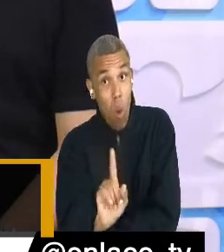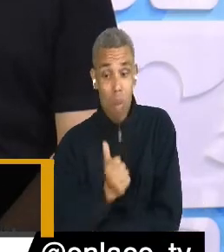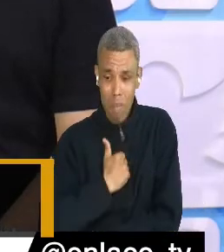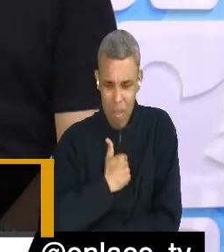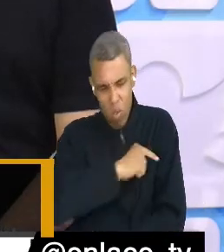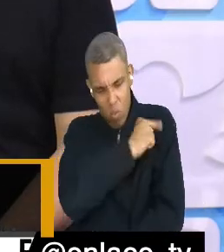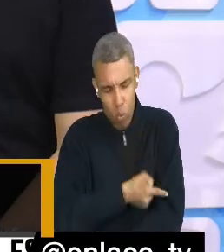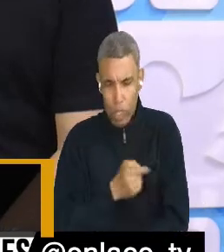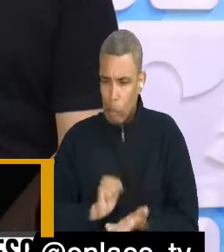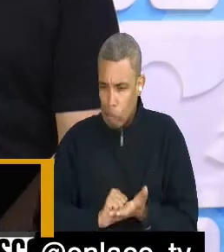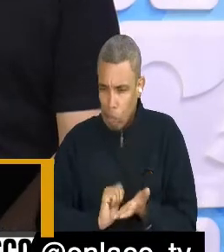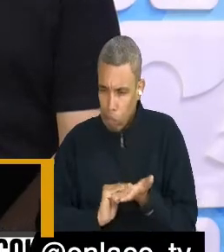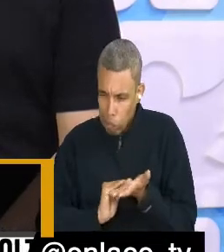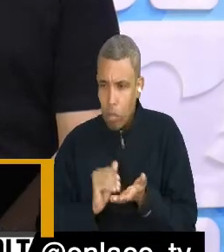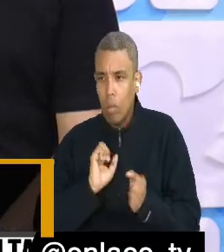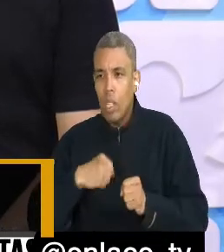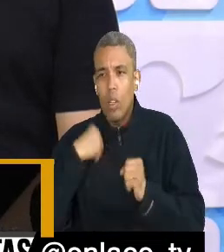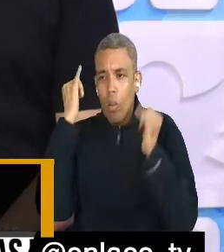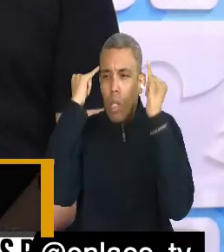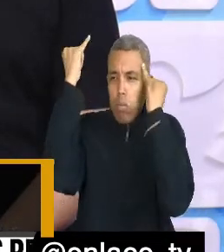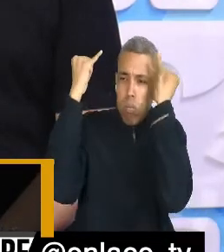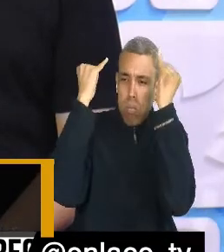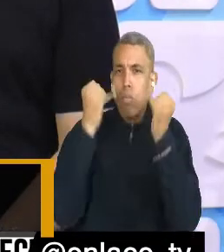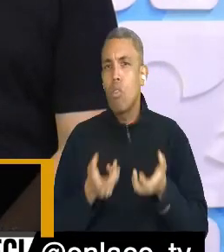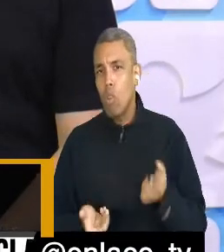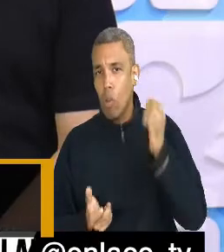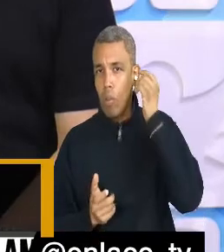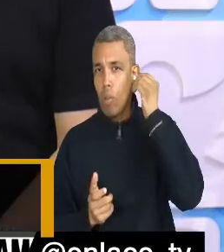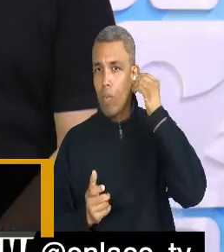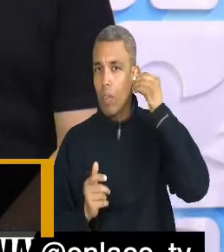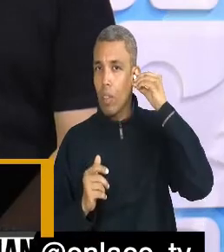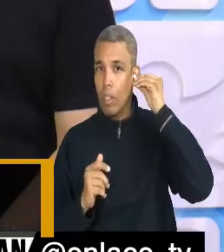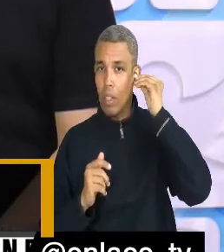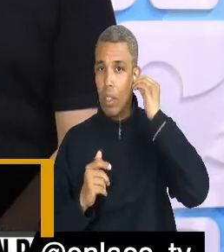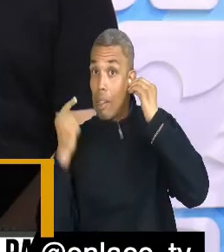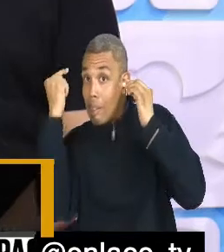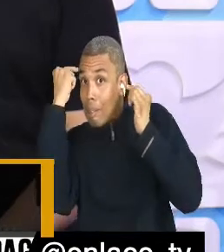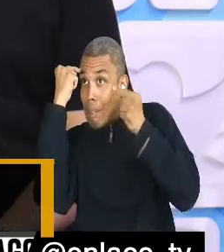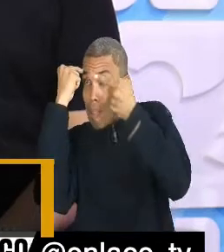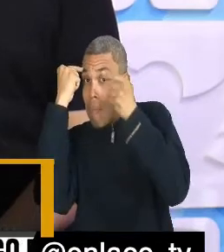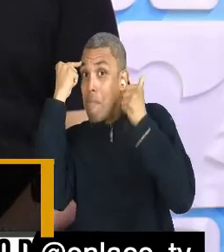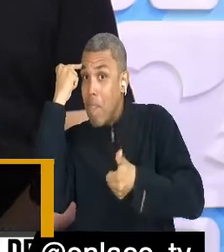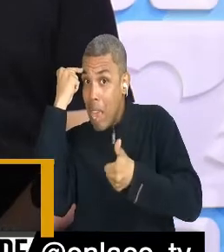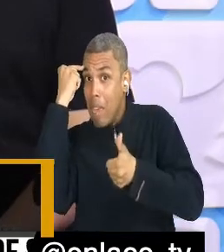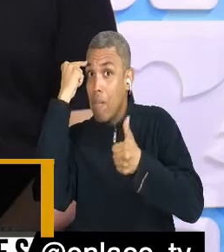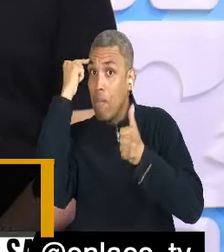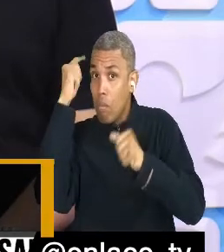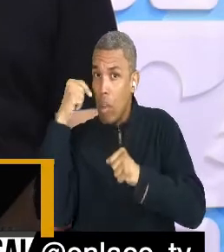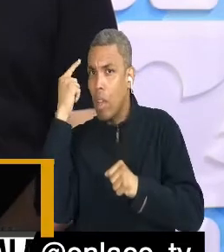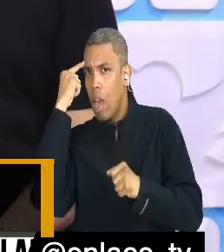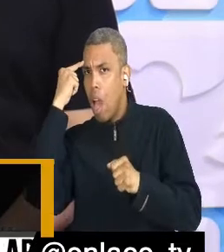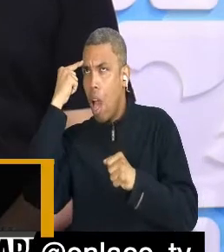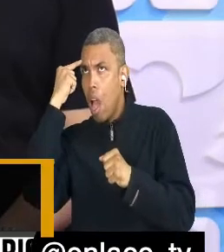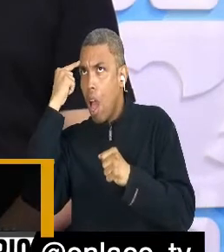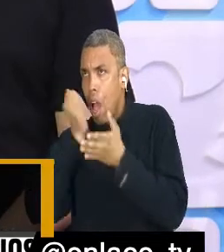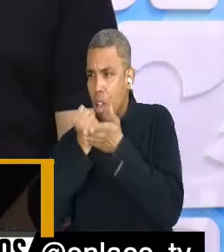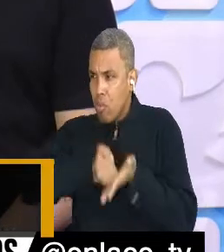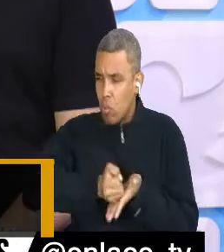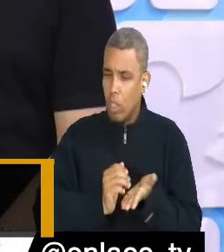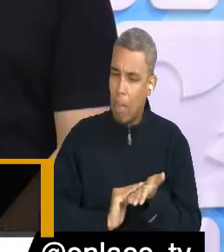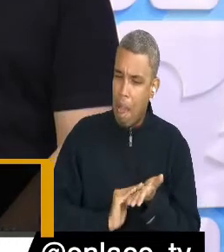las herramientas que de repente ya tenemos cerca, nada más que no nos damos cuenta para qué sirven, cómo se deben utilizar. Y por eso les invitamos para que